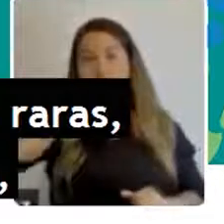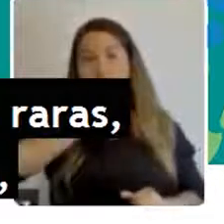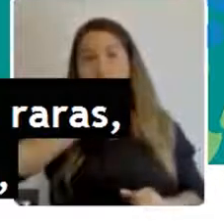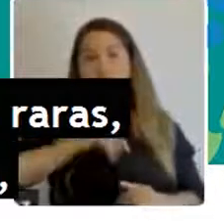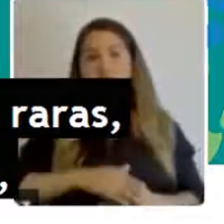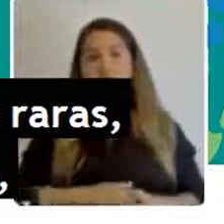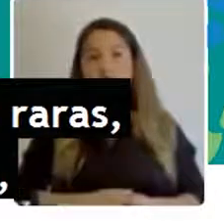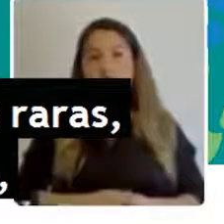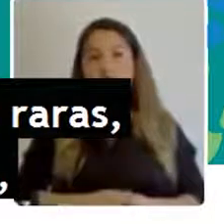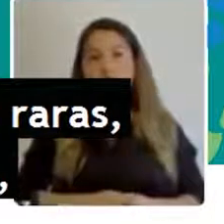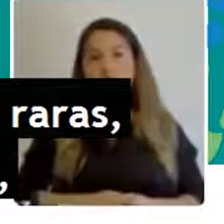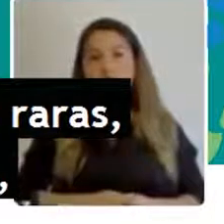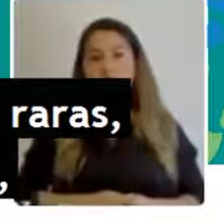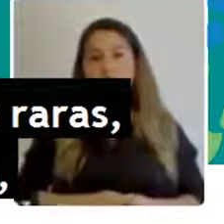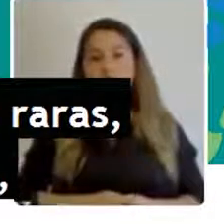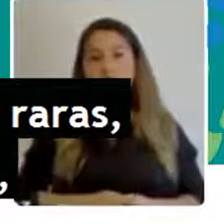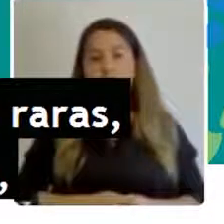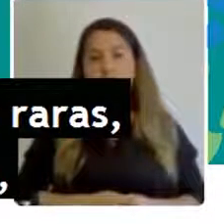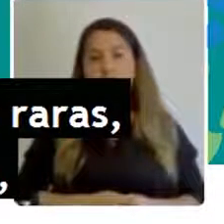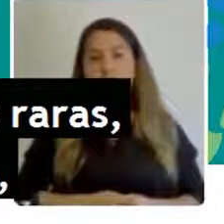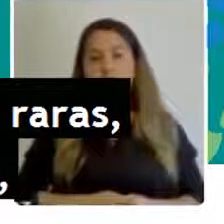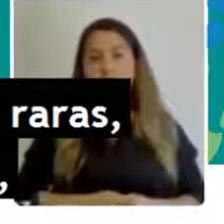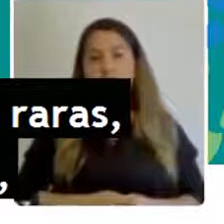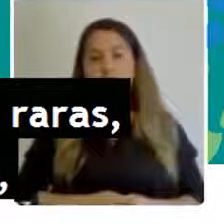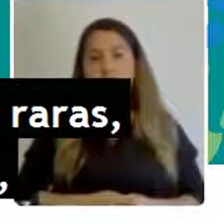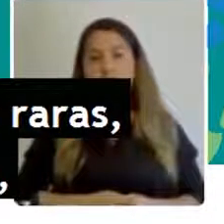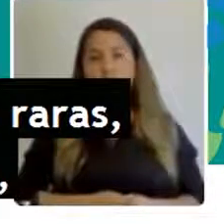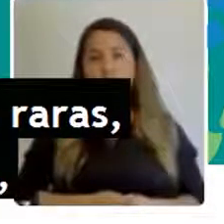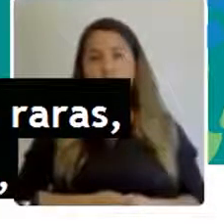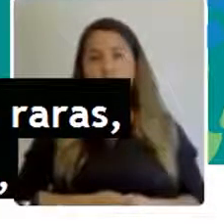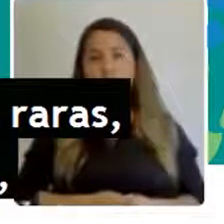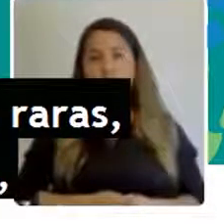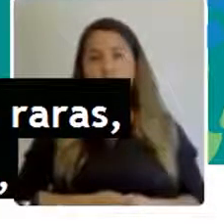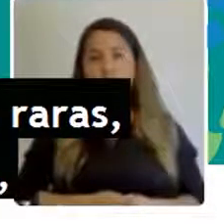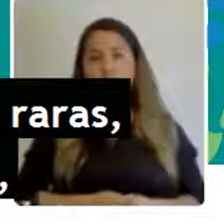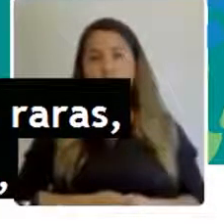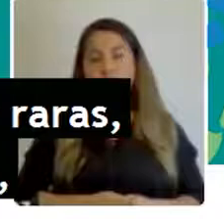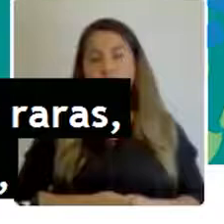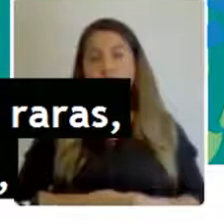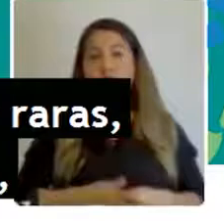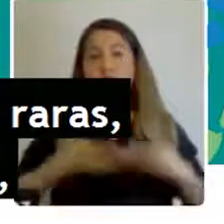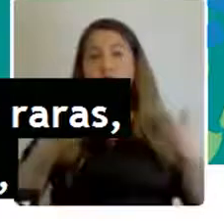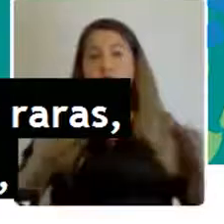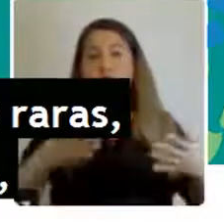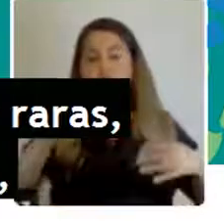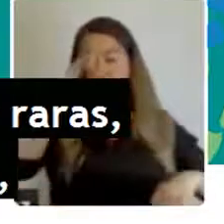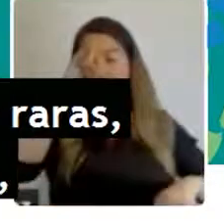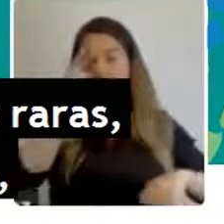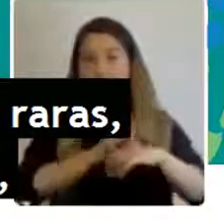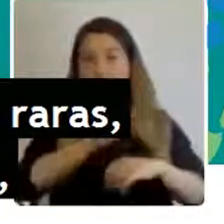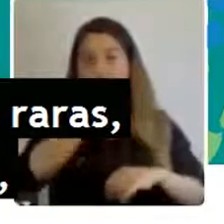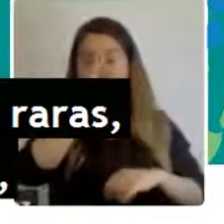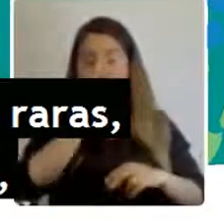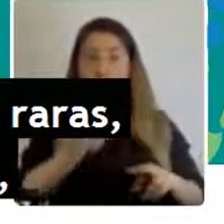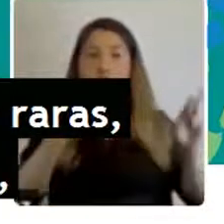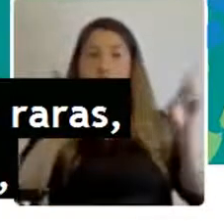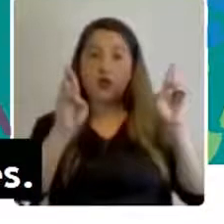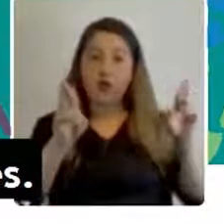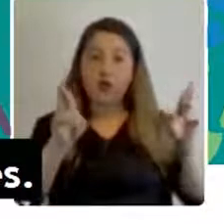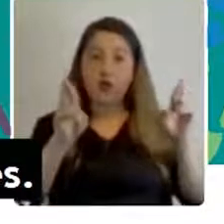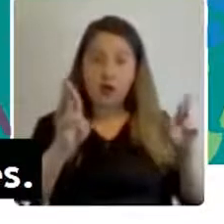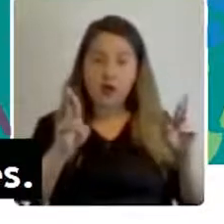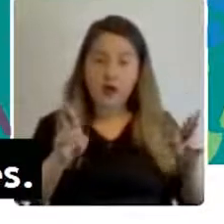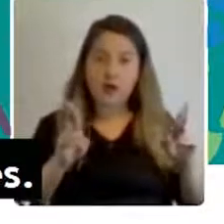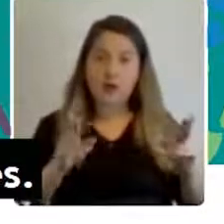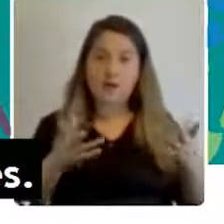que continuamos. Entonces, el alcance de las enfermedades raras. Ojalá tuviéramos un número preciso,